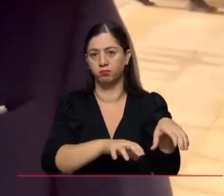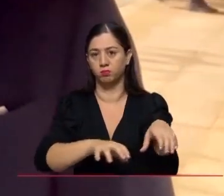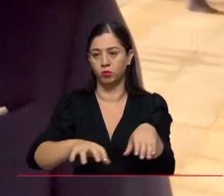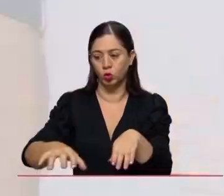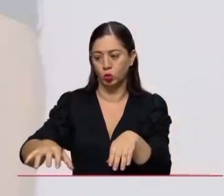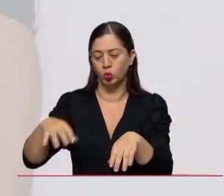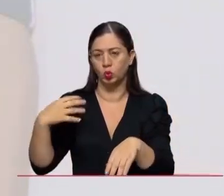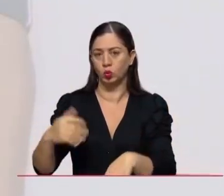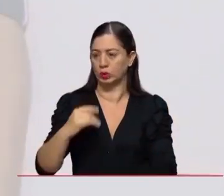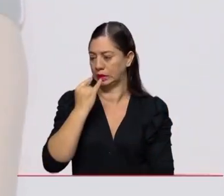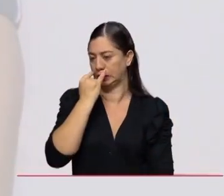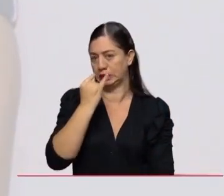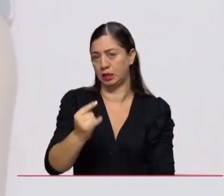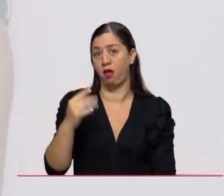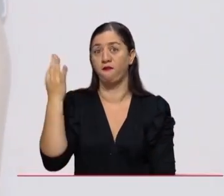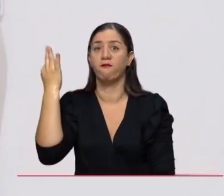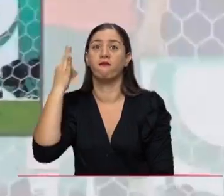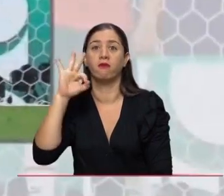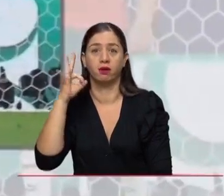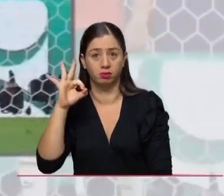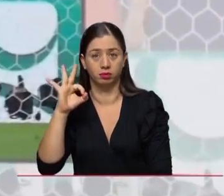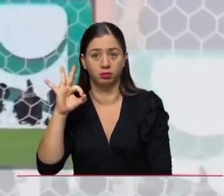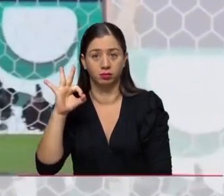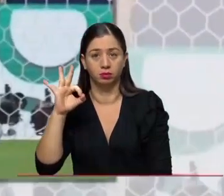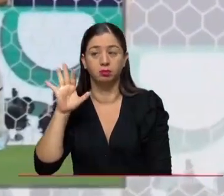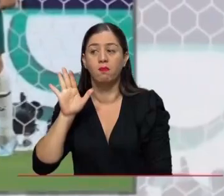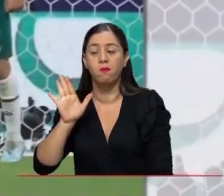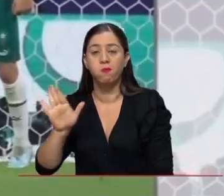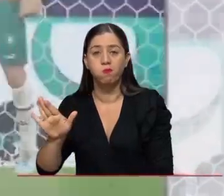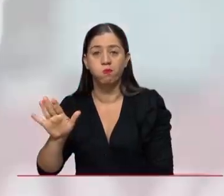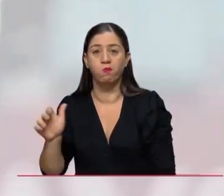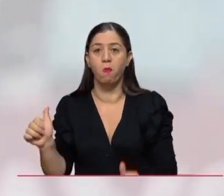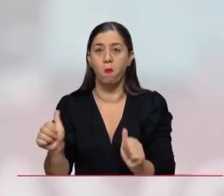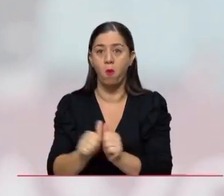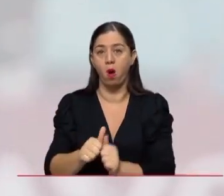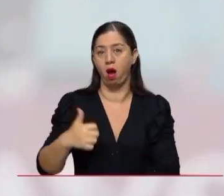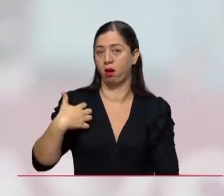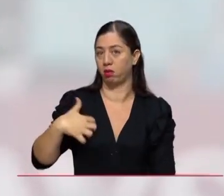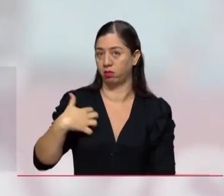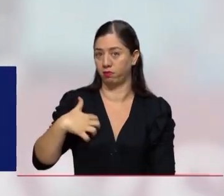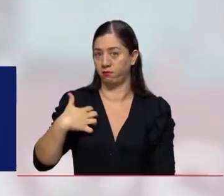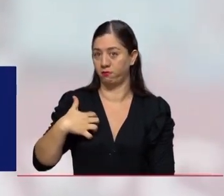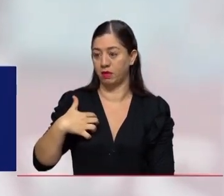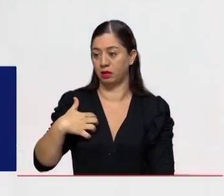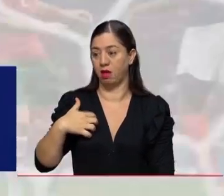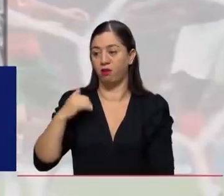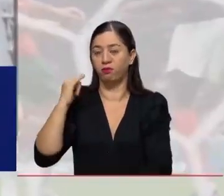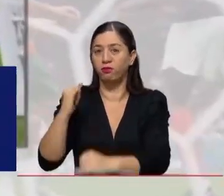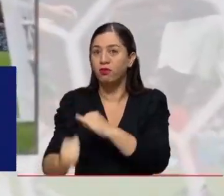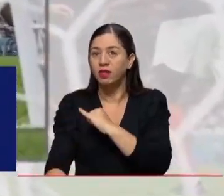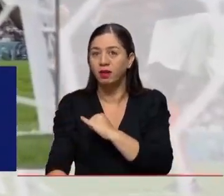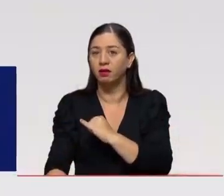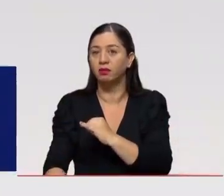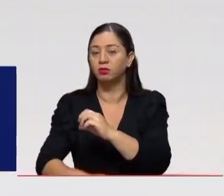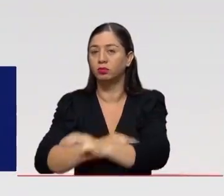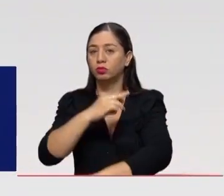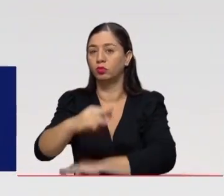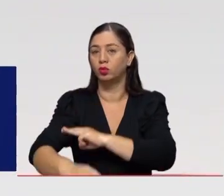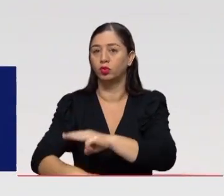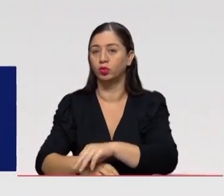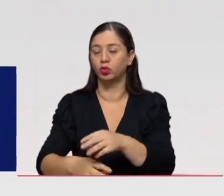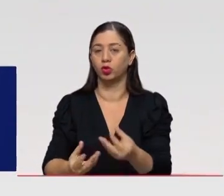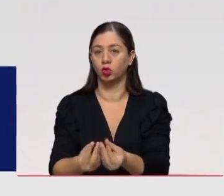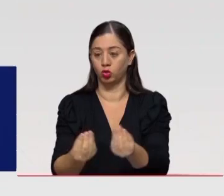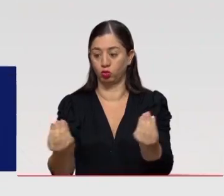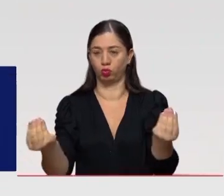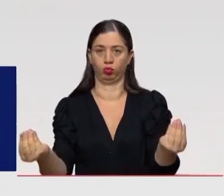tan interesante, Francia, que llega junto con Argentina a esta gran final. Dos